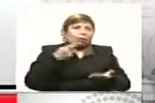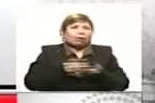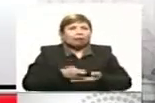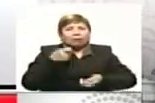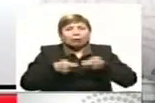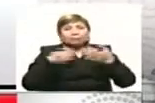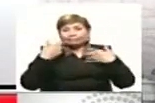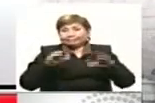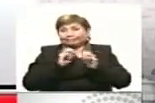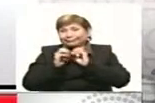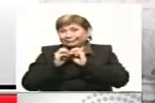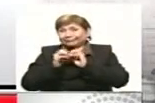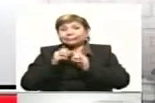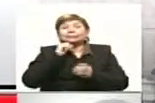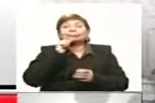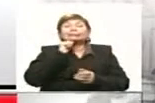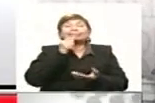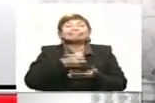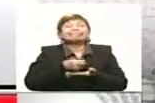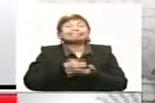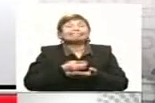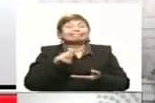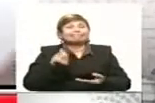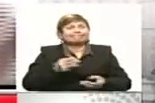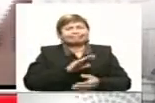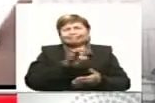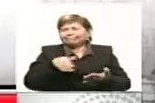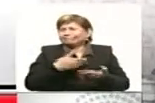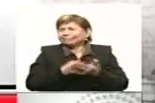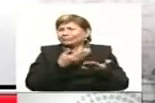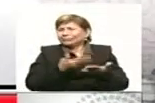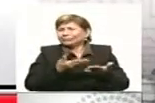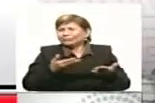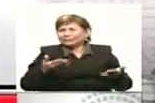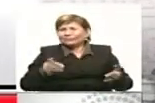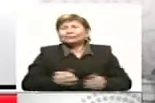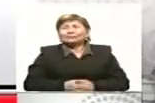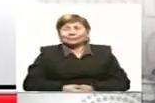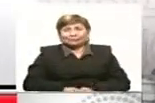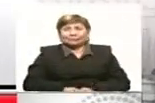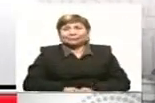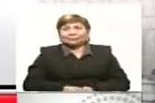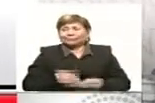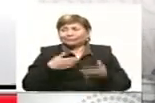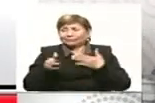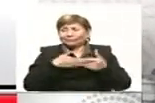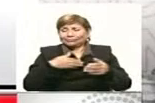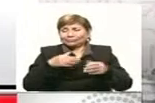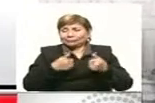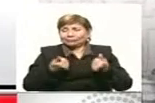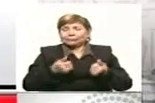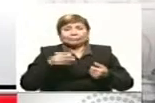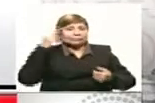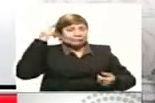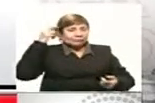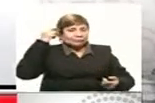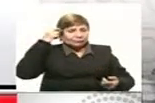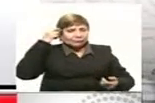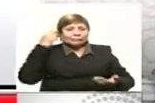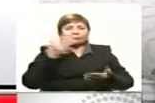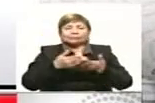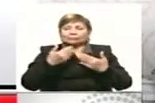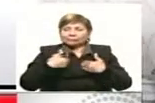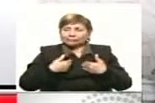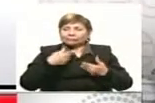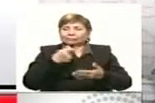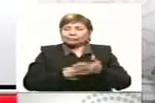resolvió el juicio, pero requiere presupuesto. Digamos, en todos esos casos, ¿no?, o en cualquier otro, la política que tiene el Ministerio de